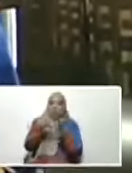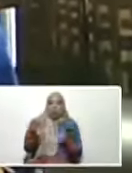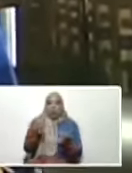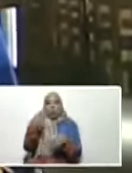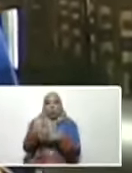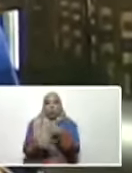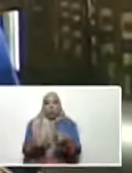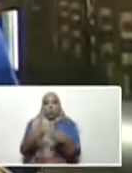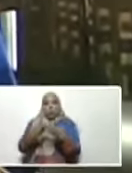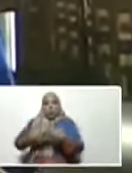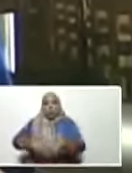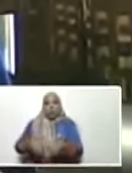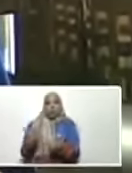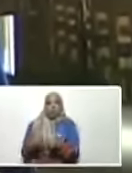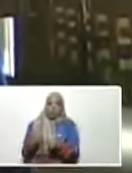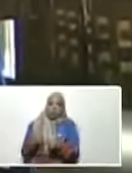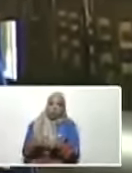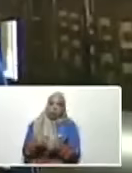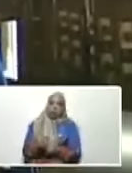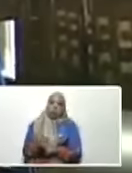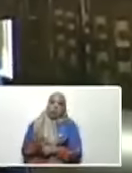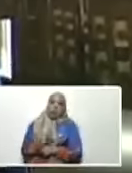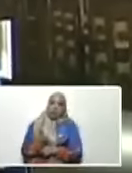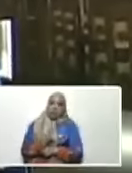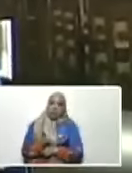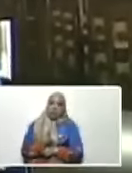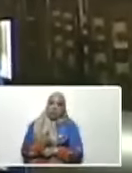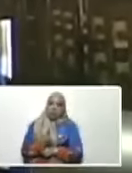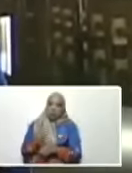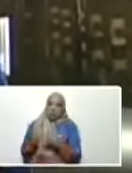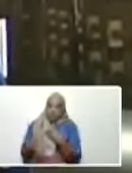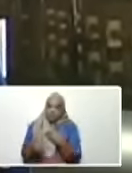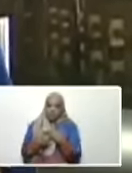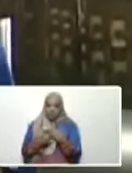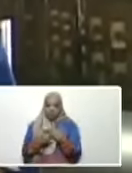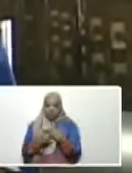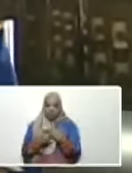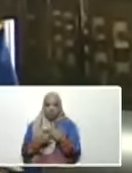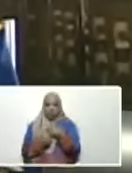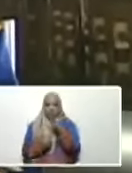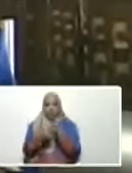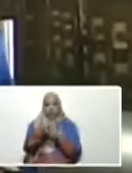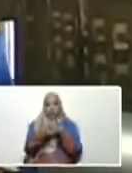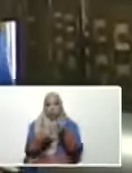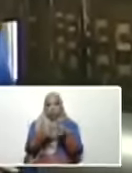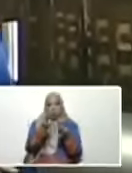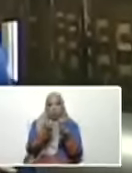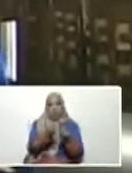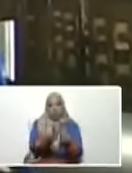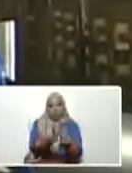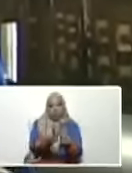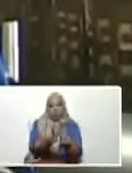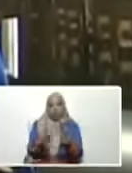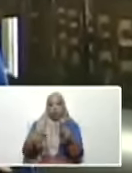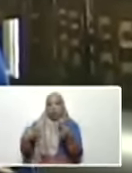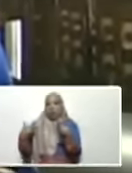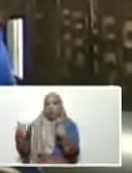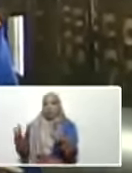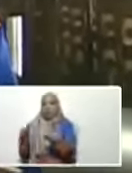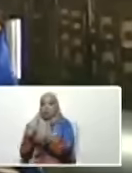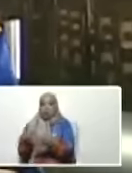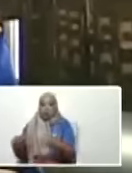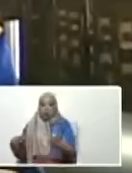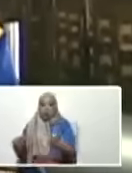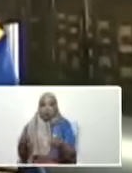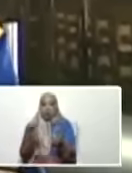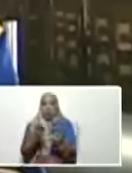recuperación de la industria petrolera inmediatamente impacta la construcción de vivienda, la salud pública, la educación